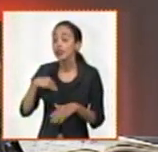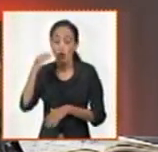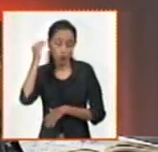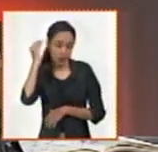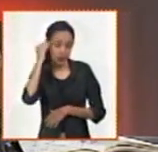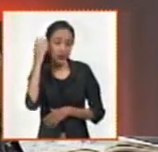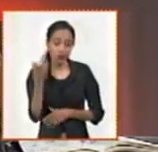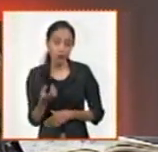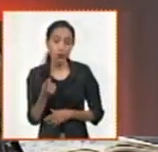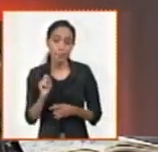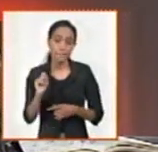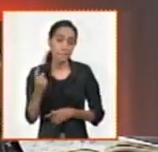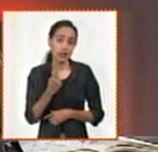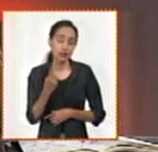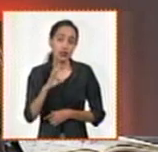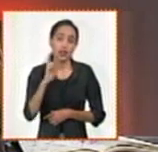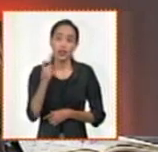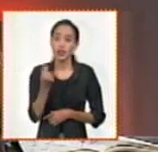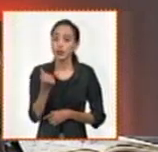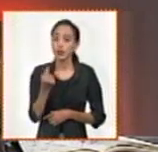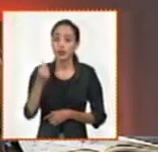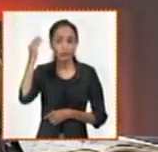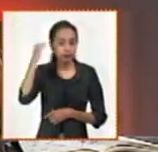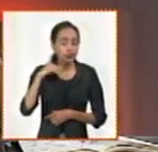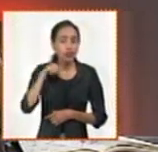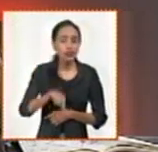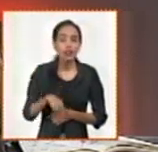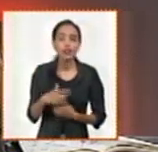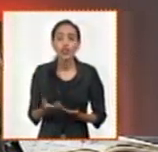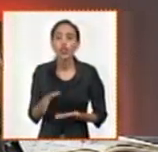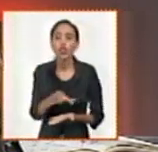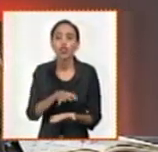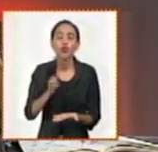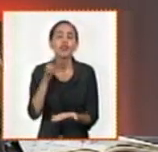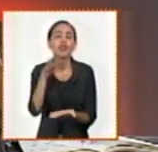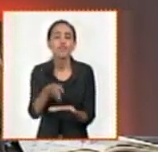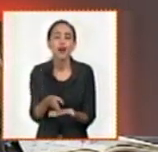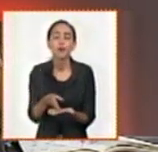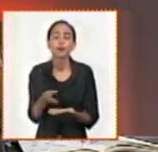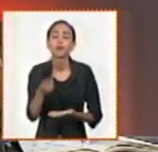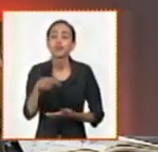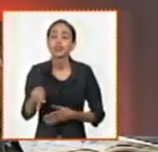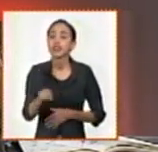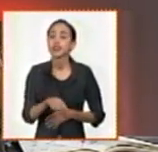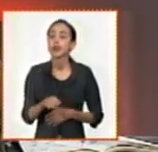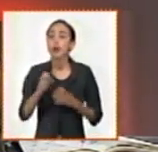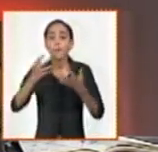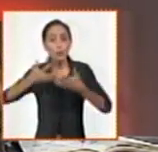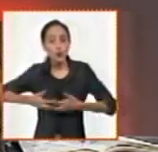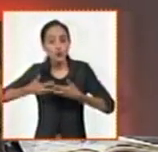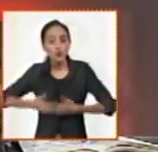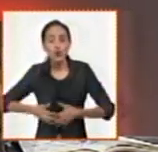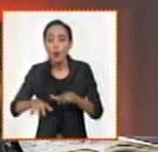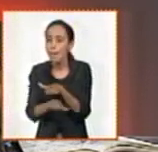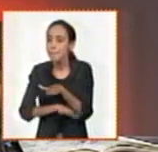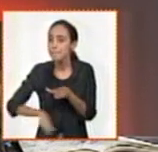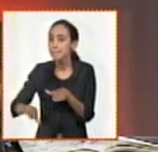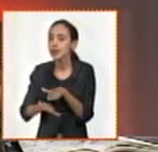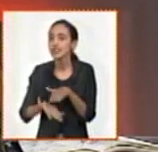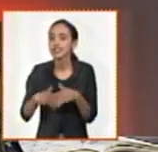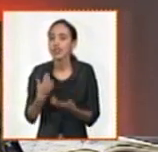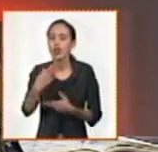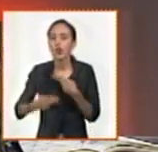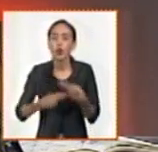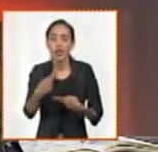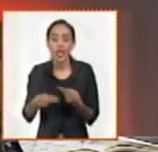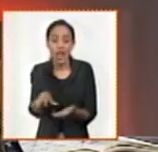conocimiento. Y la economía de conocimiento es donde vamos, ¿no? Entonces, es una producción que se base en lo que hay